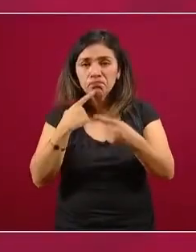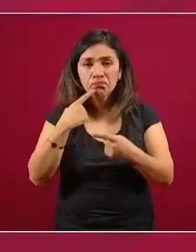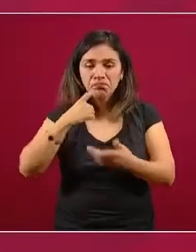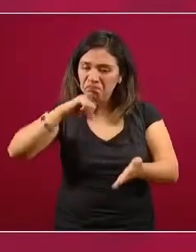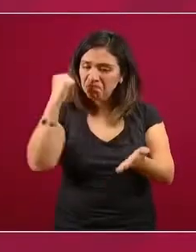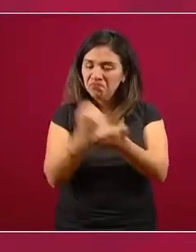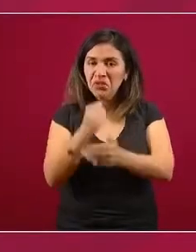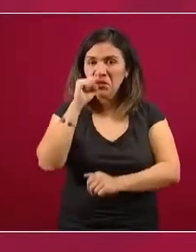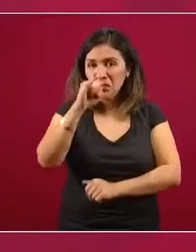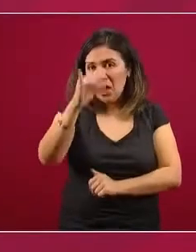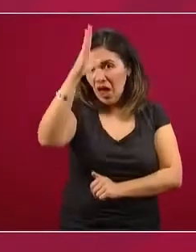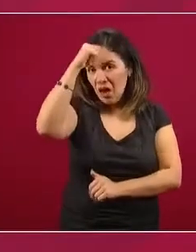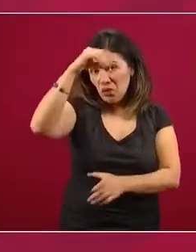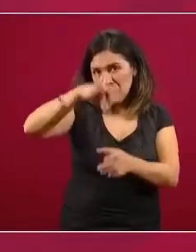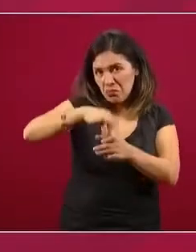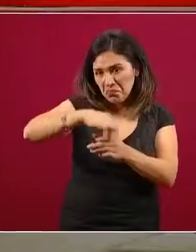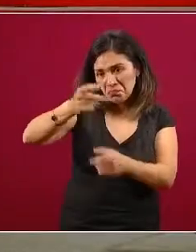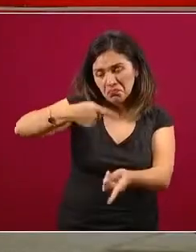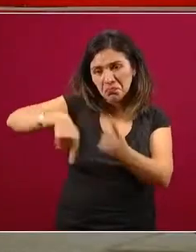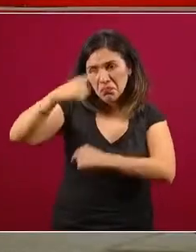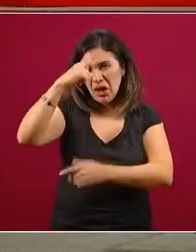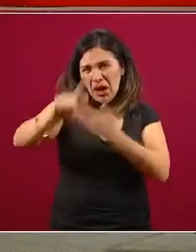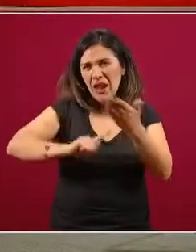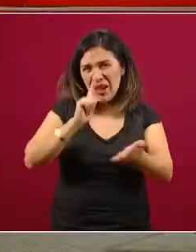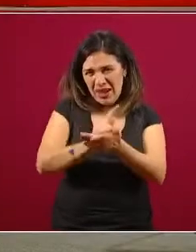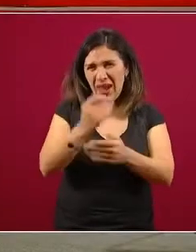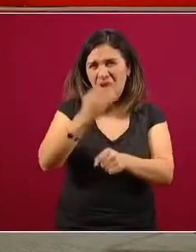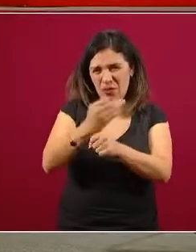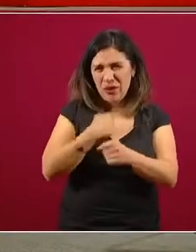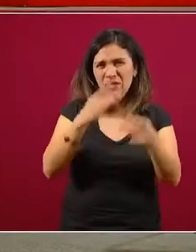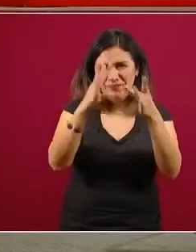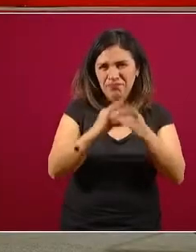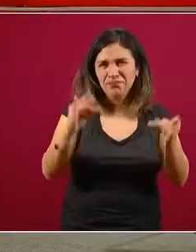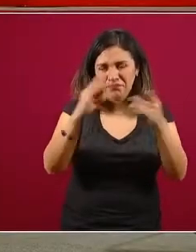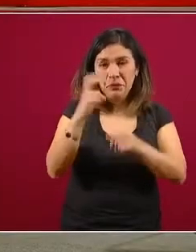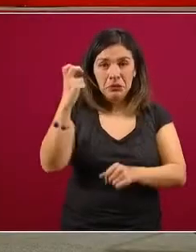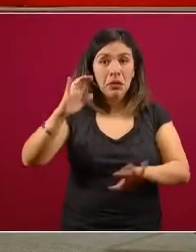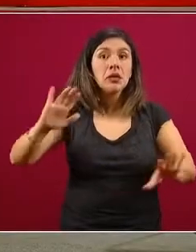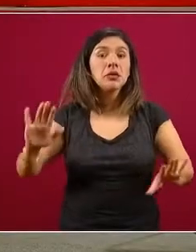momento aprobó por mayoría la ley a la que estamos haciendo referencia, es un